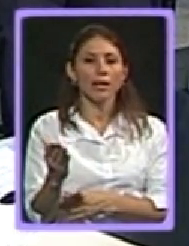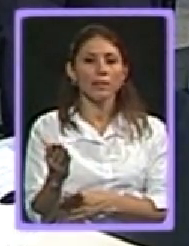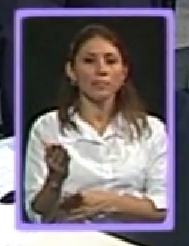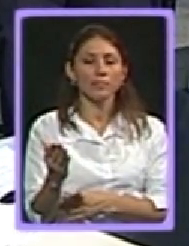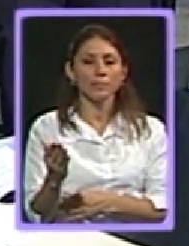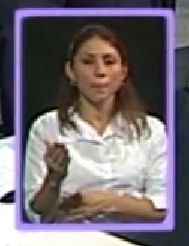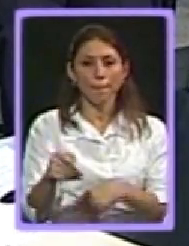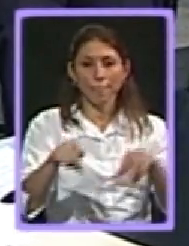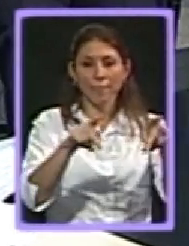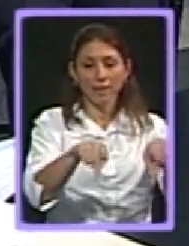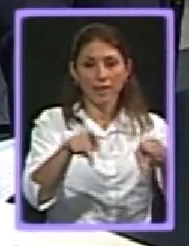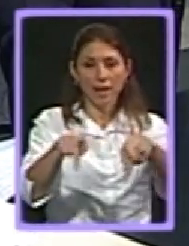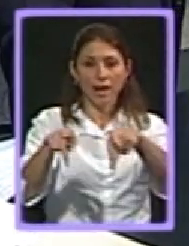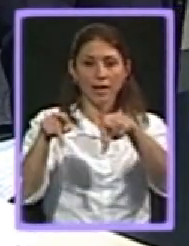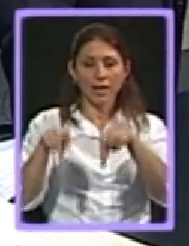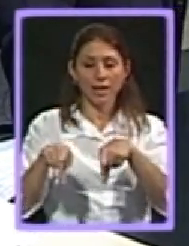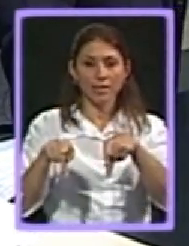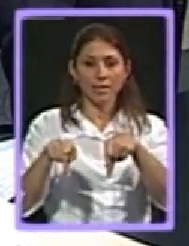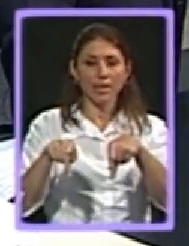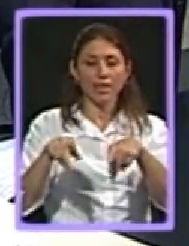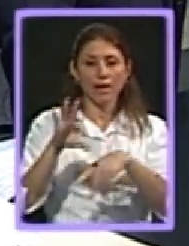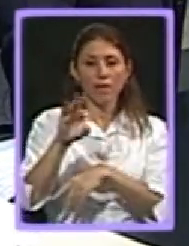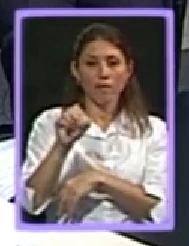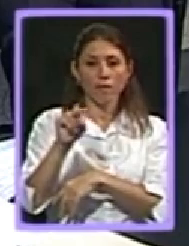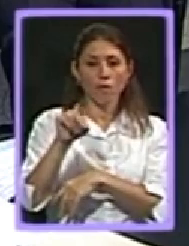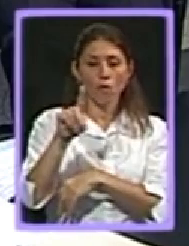la gente del Fondo Monetario